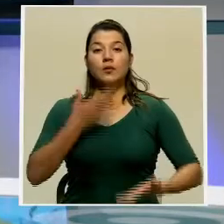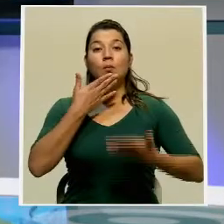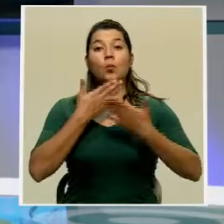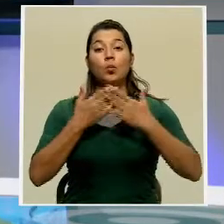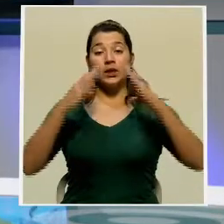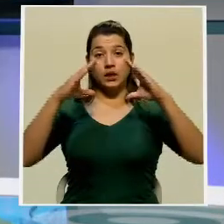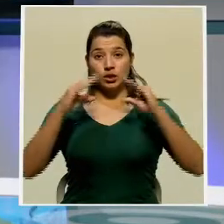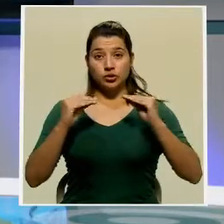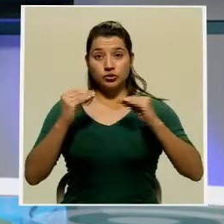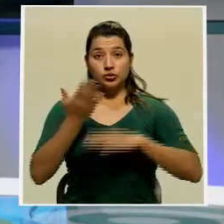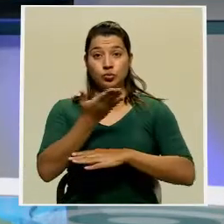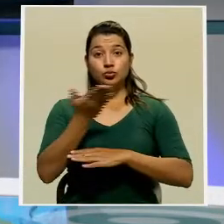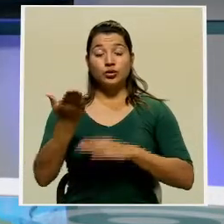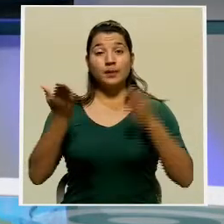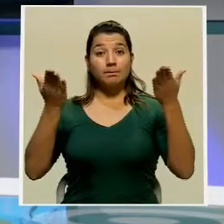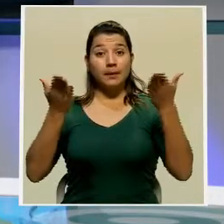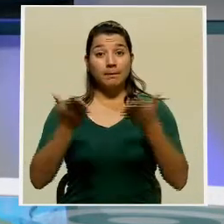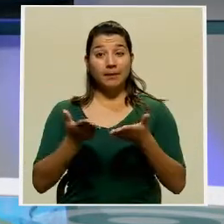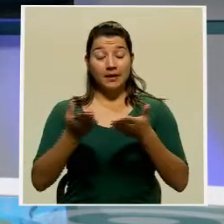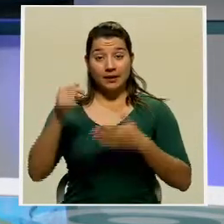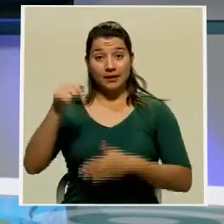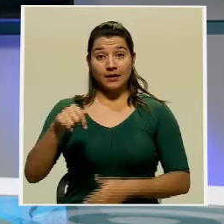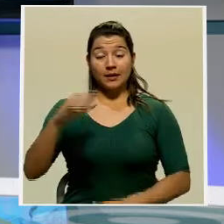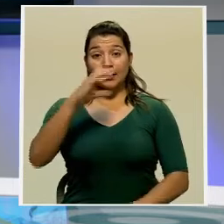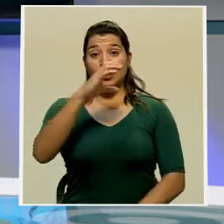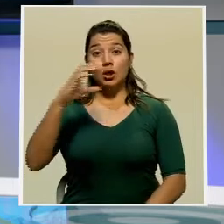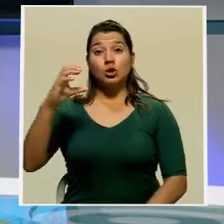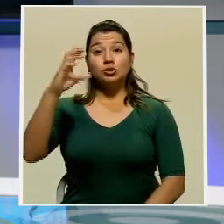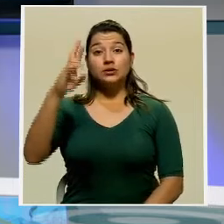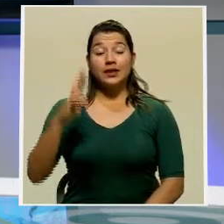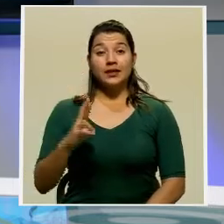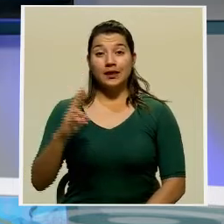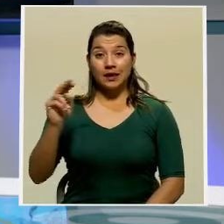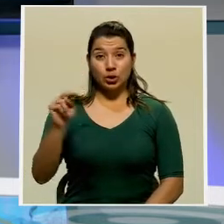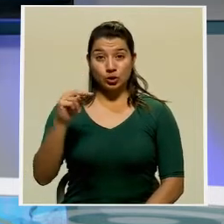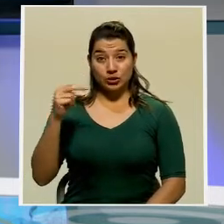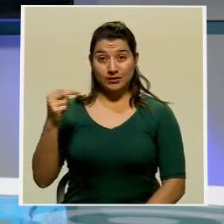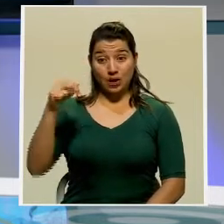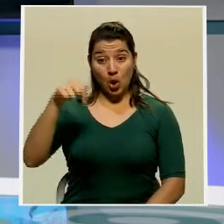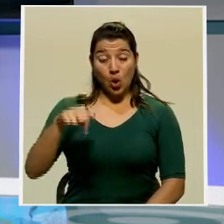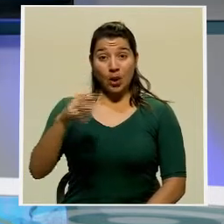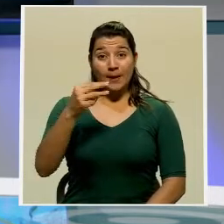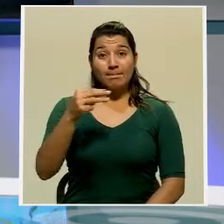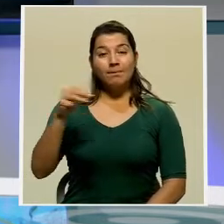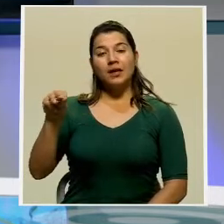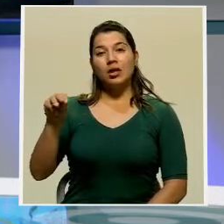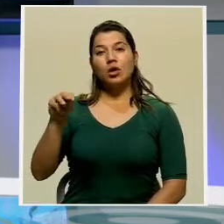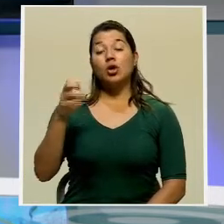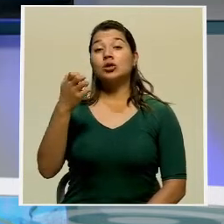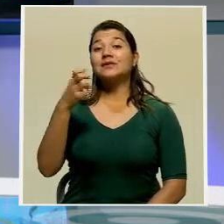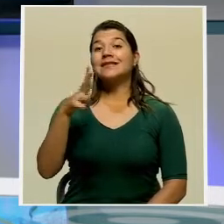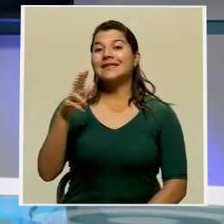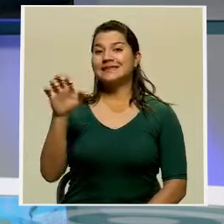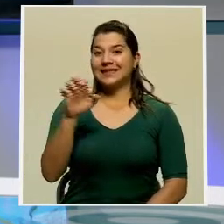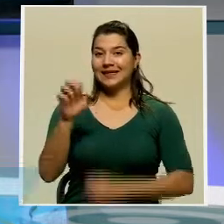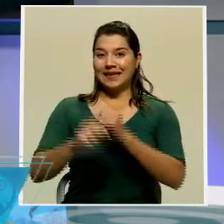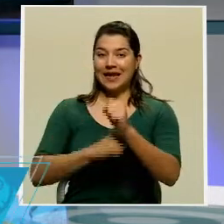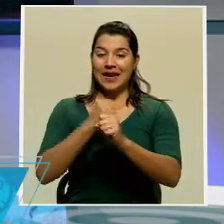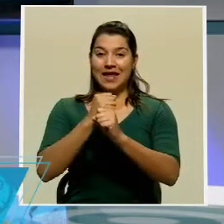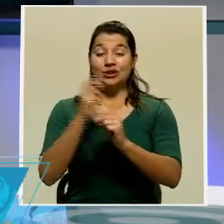Buenas noches, bienvenidos a la edición estelar de Costa Rica Noticias de este miércoles 13 de enero